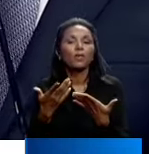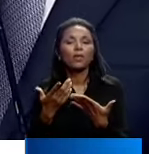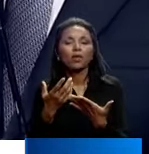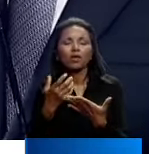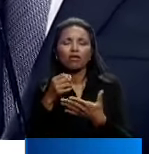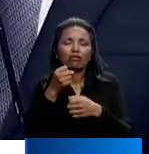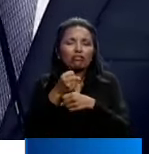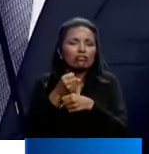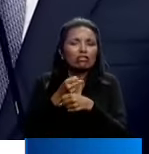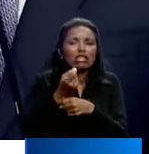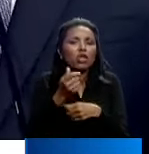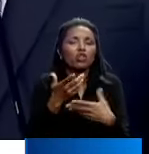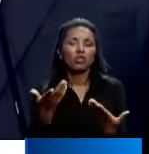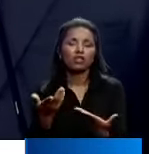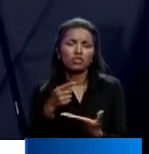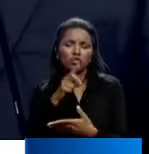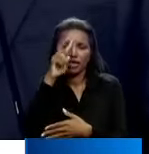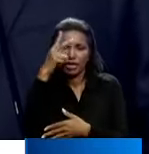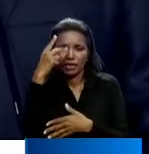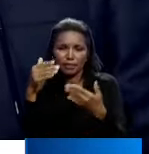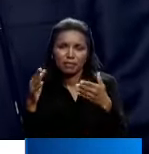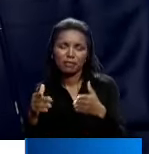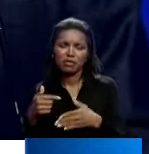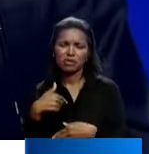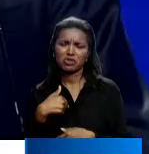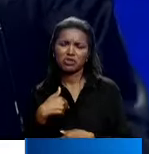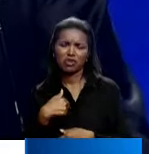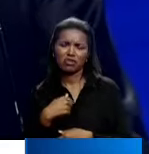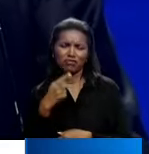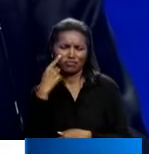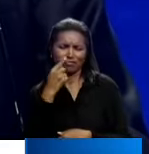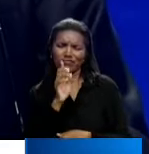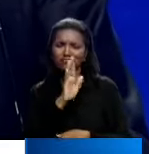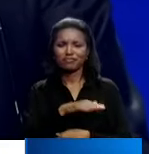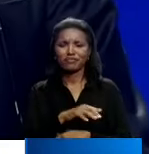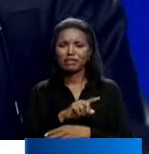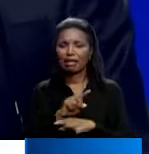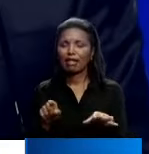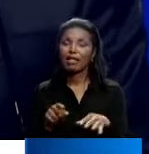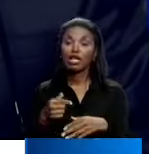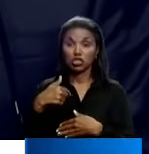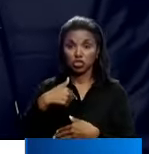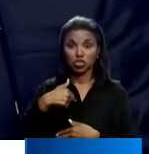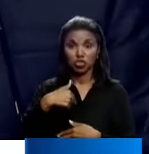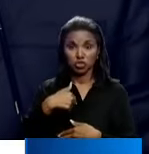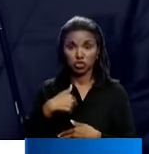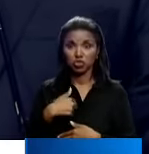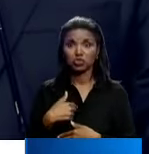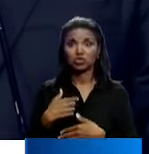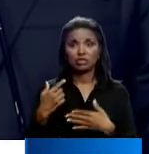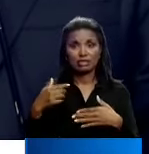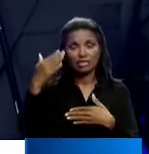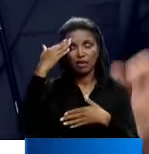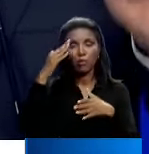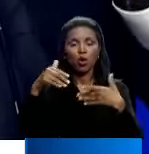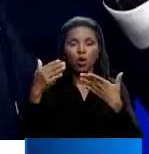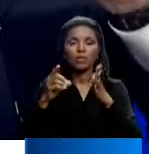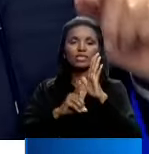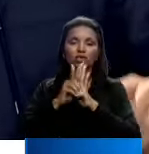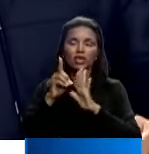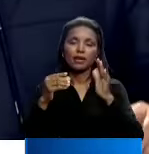engañar a los panameños. Pero la verdad, no quería hacerte caso. Nosotros desarrollamos este país. Nosotros sabemos cómo vamos a hacer que las